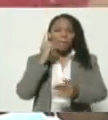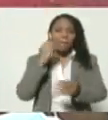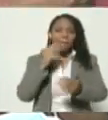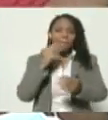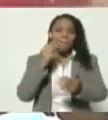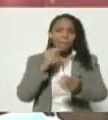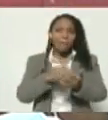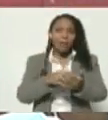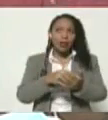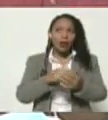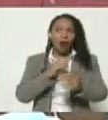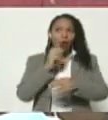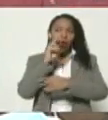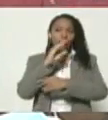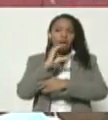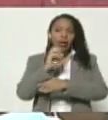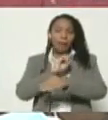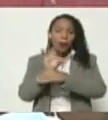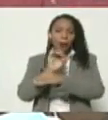estamos hablando de VC que ya han transmitido,